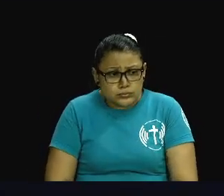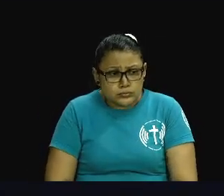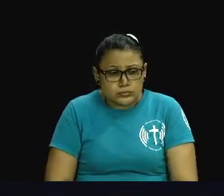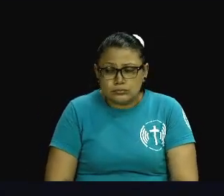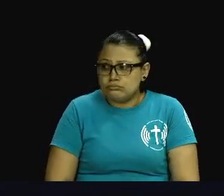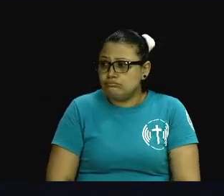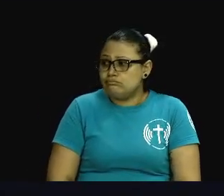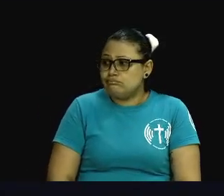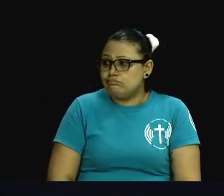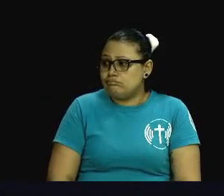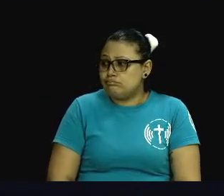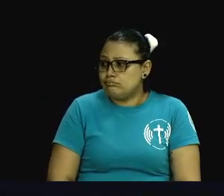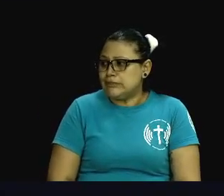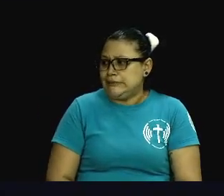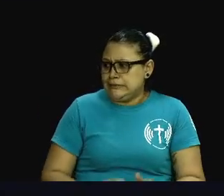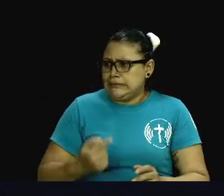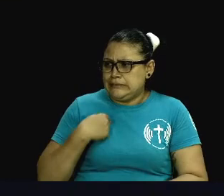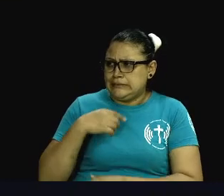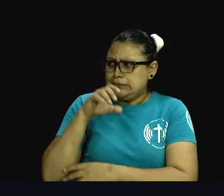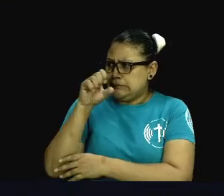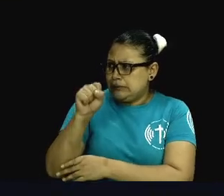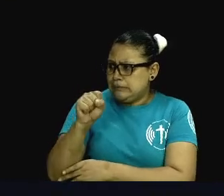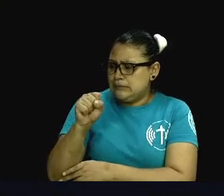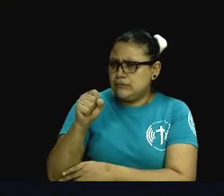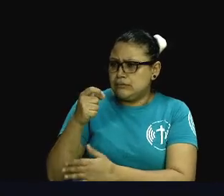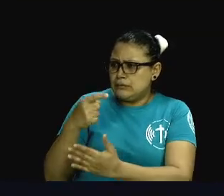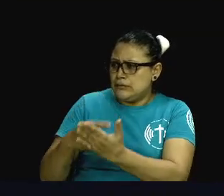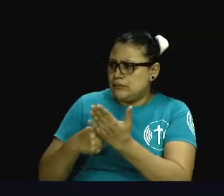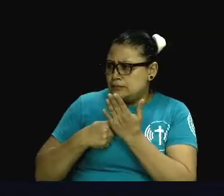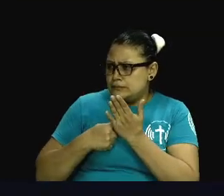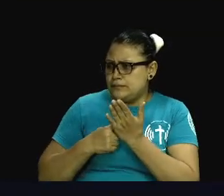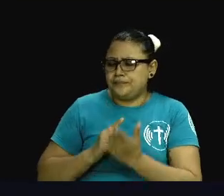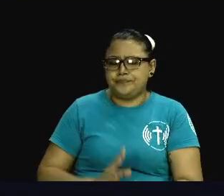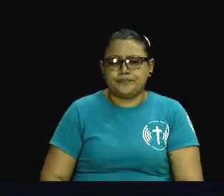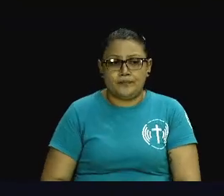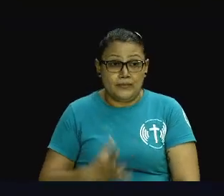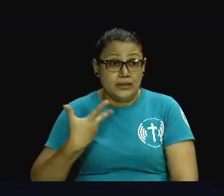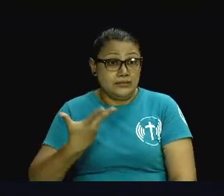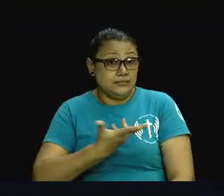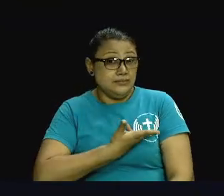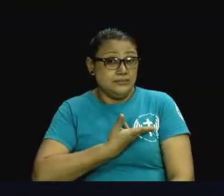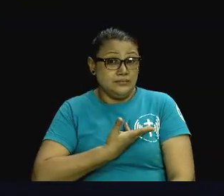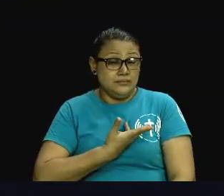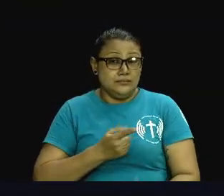fíjate en las señales y en nosotros la señal